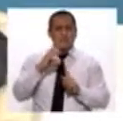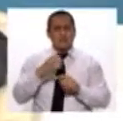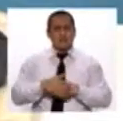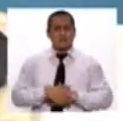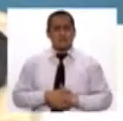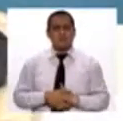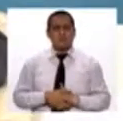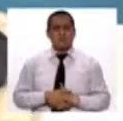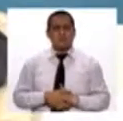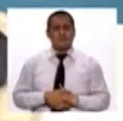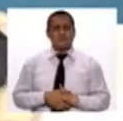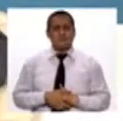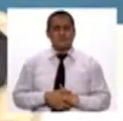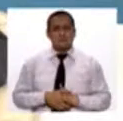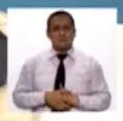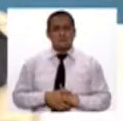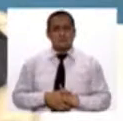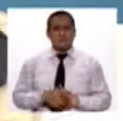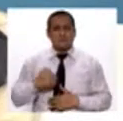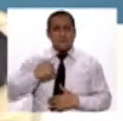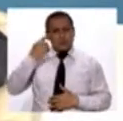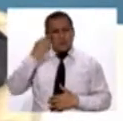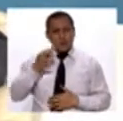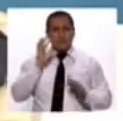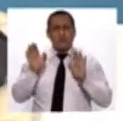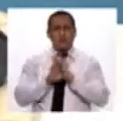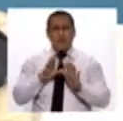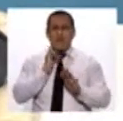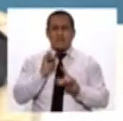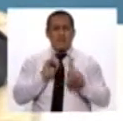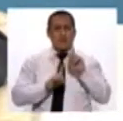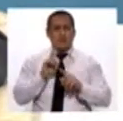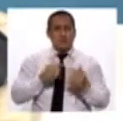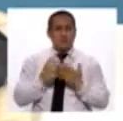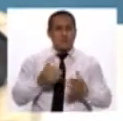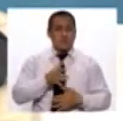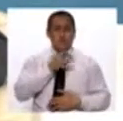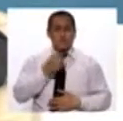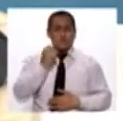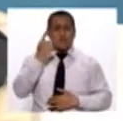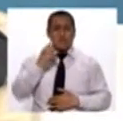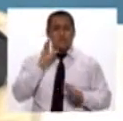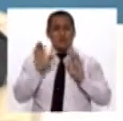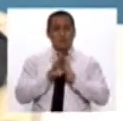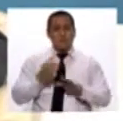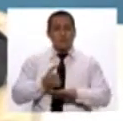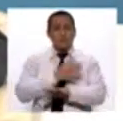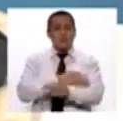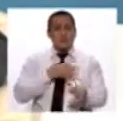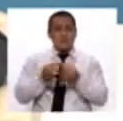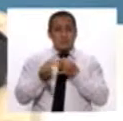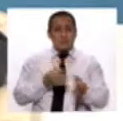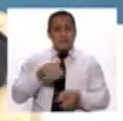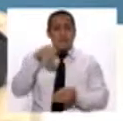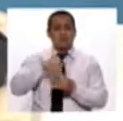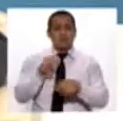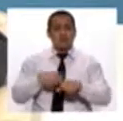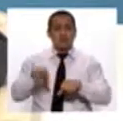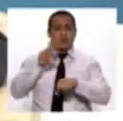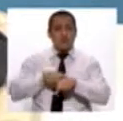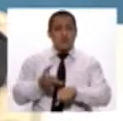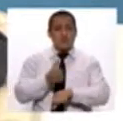creo que es una ida y venida de esas cosas que uno no entiende. Yo creo que, como bien se dice en el voto